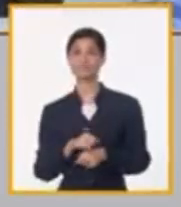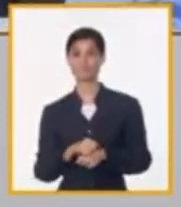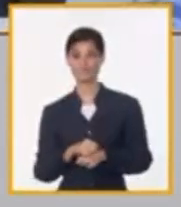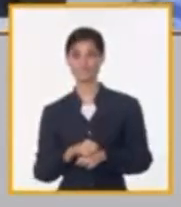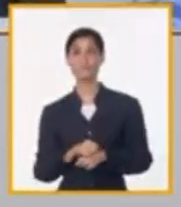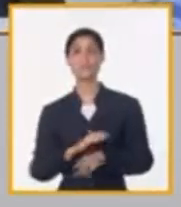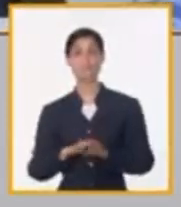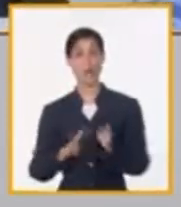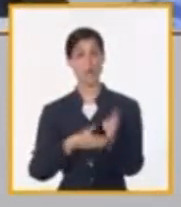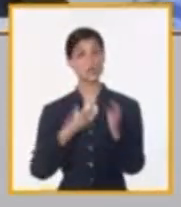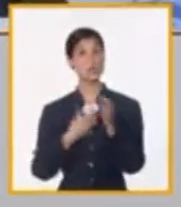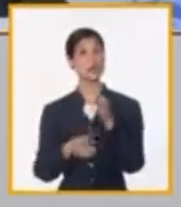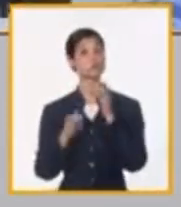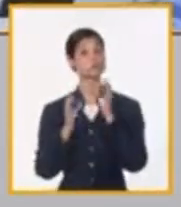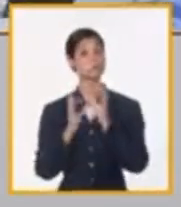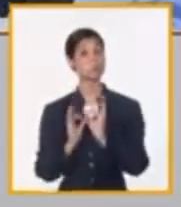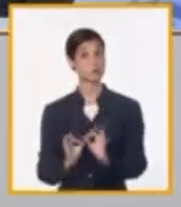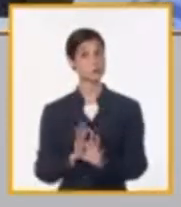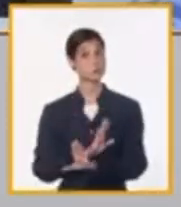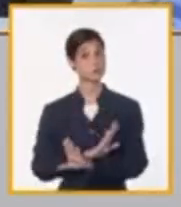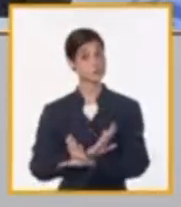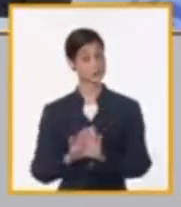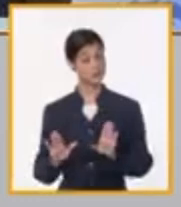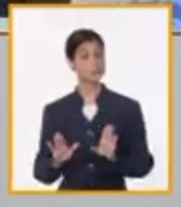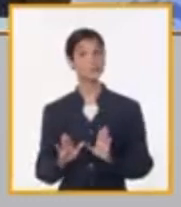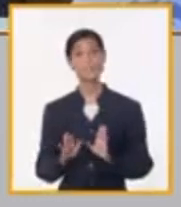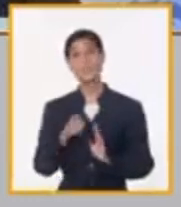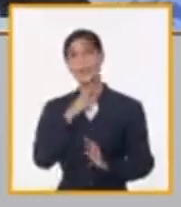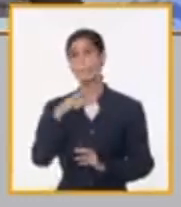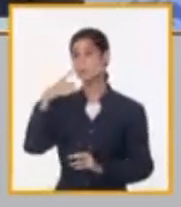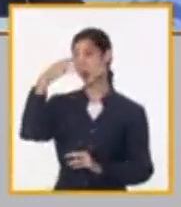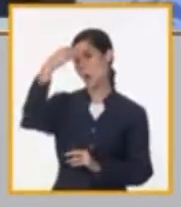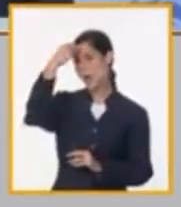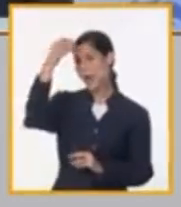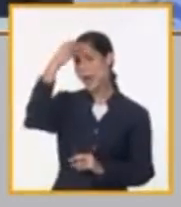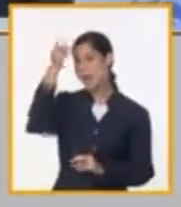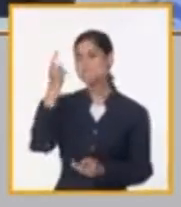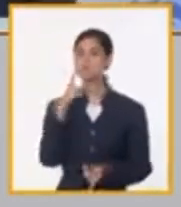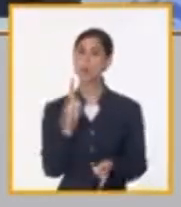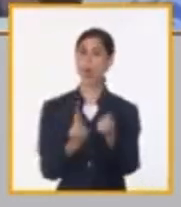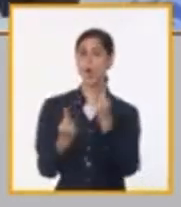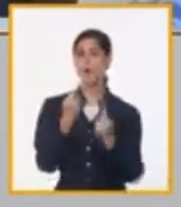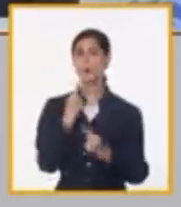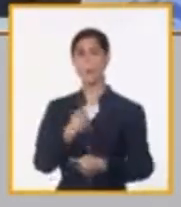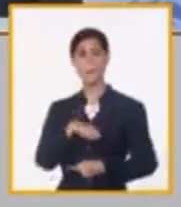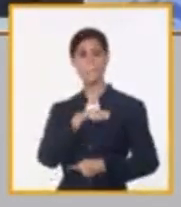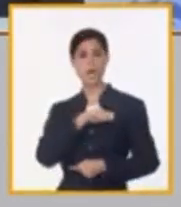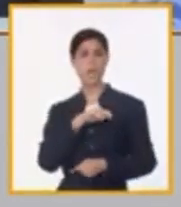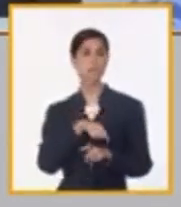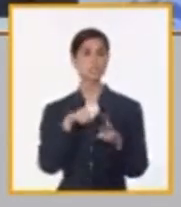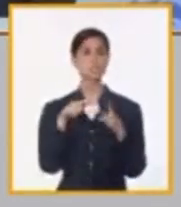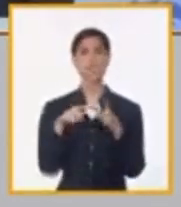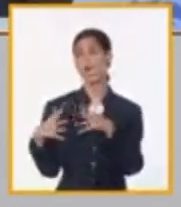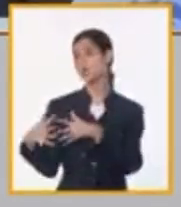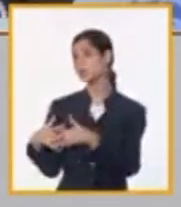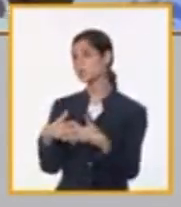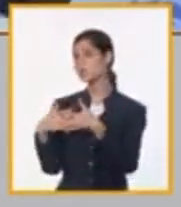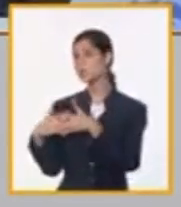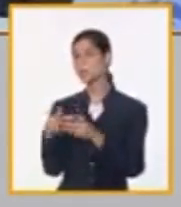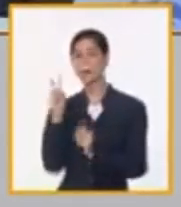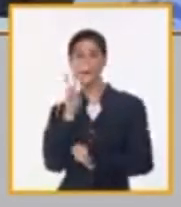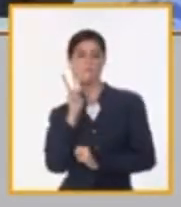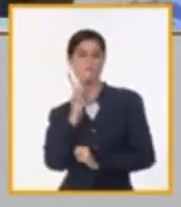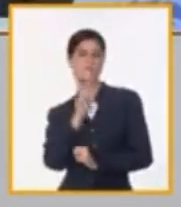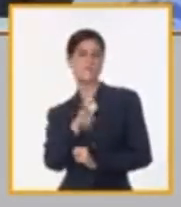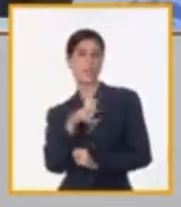González ya salvo contadas ion en España quizás Estados Unidos que sigue viéndolo a él como si fuera la